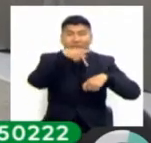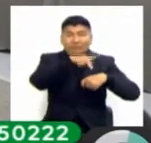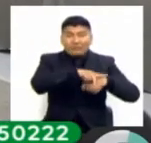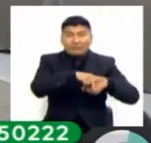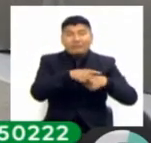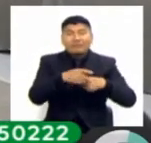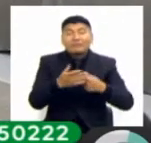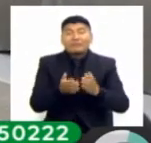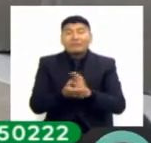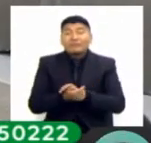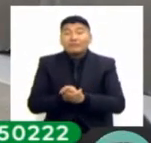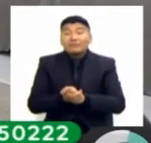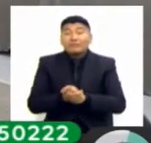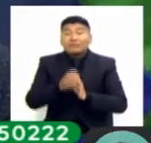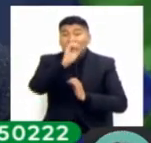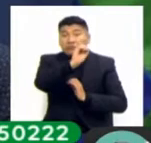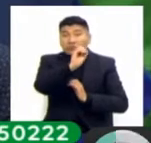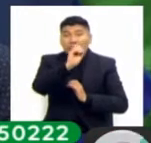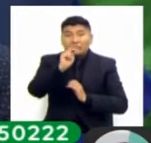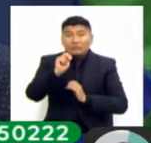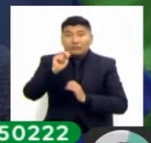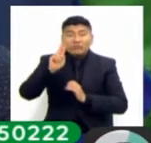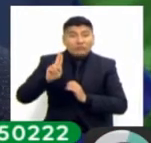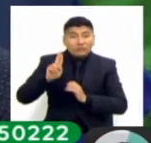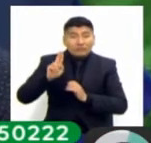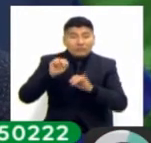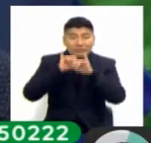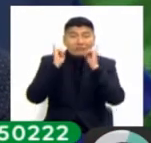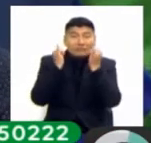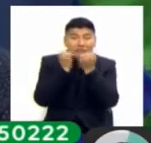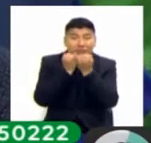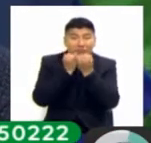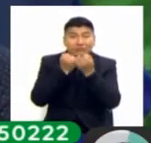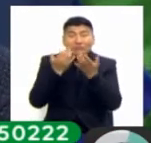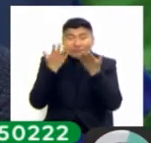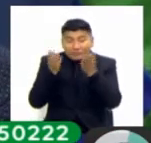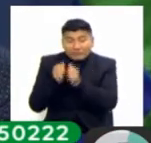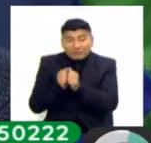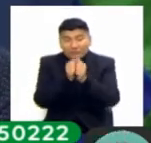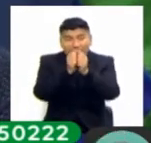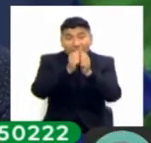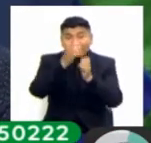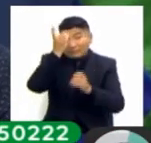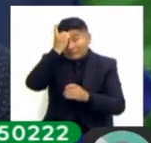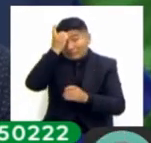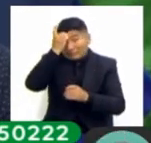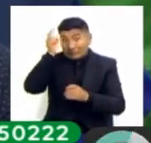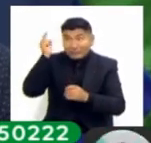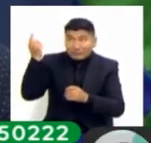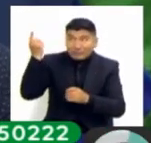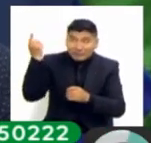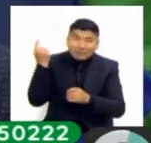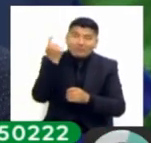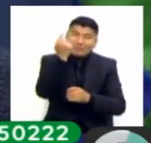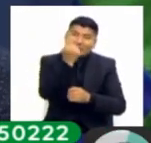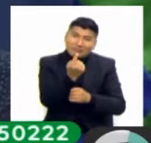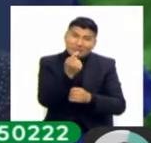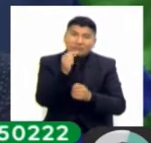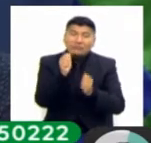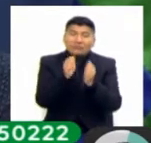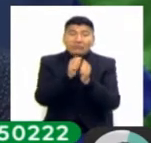Unión Europea va a apoyar con observación y con técnicos. Alemania hoy ha anunciado que va a apoyar el esfuerzo